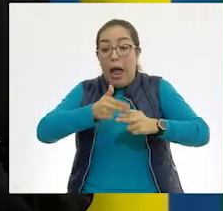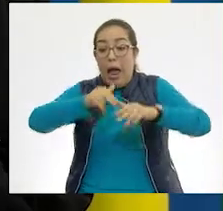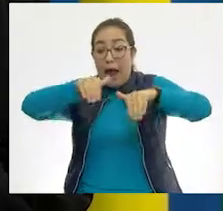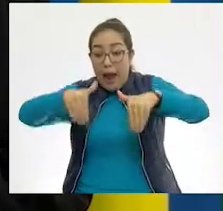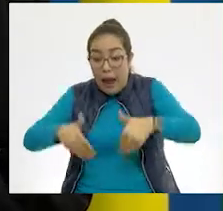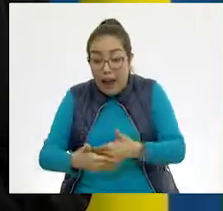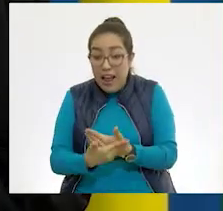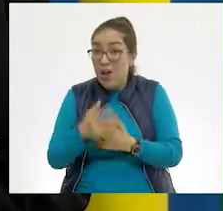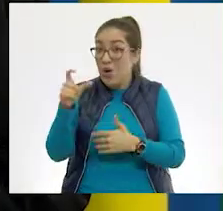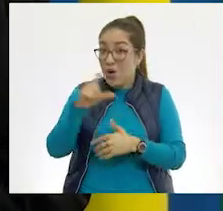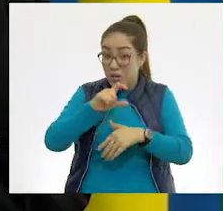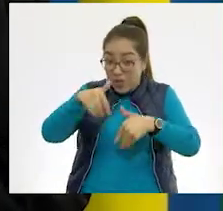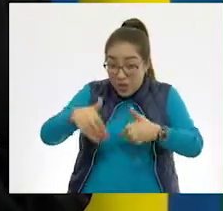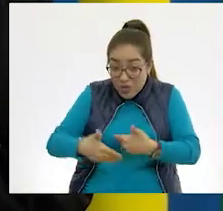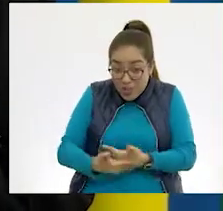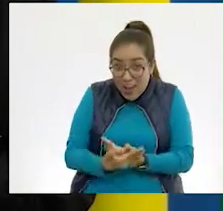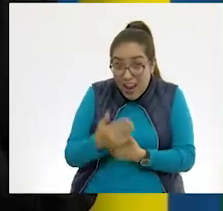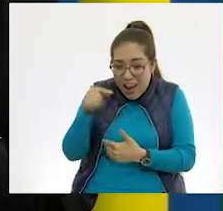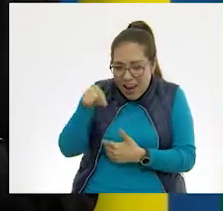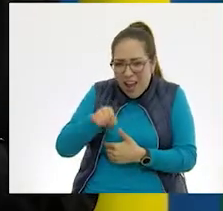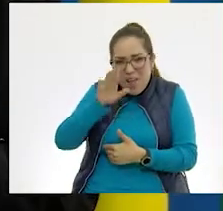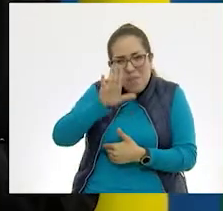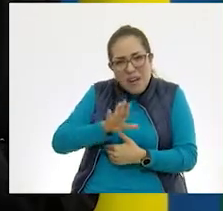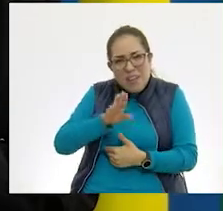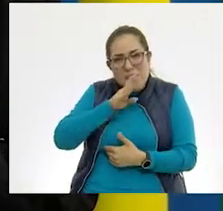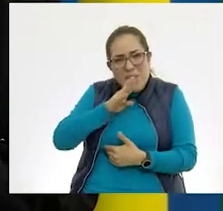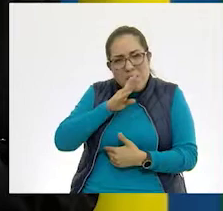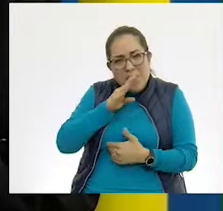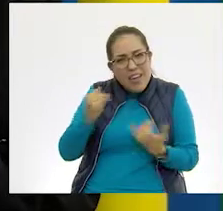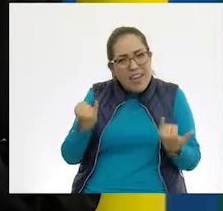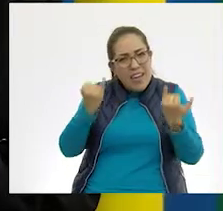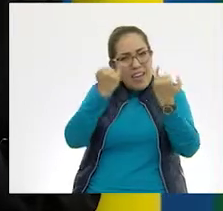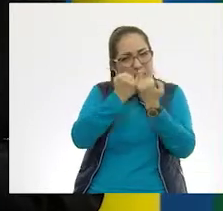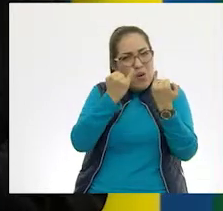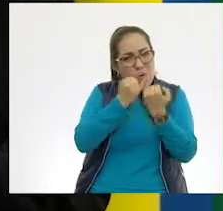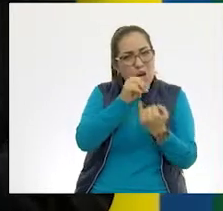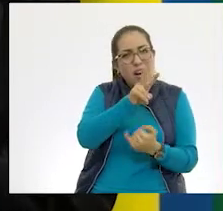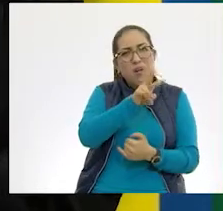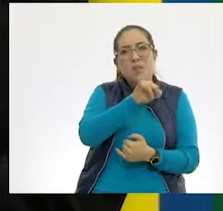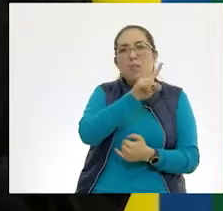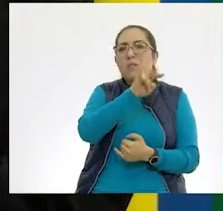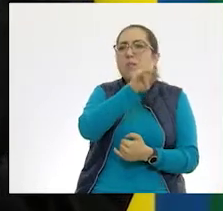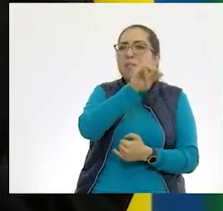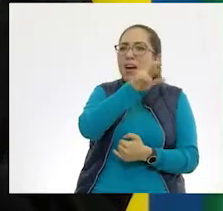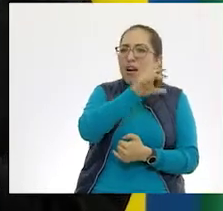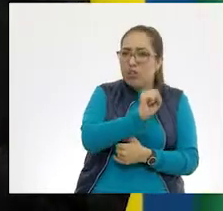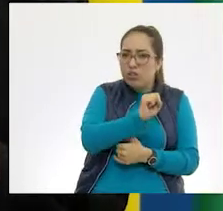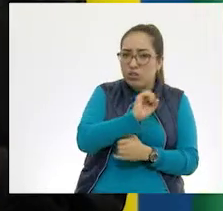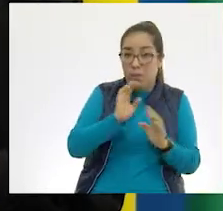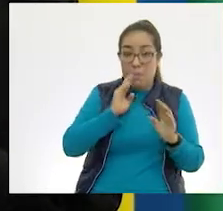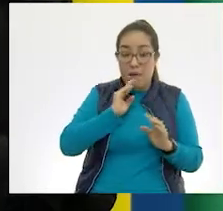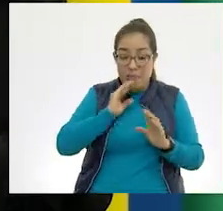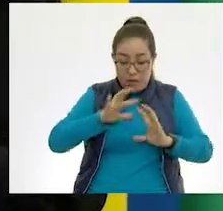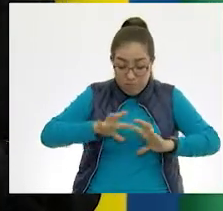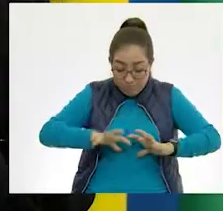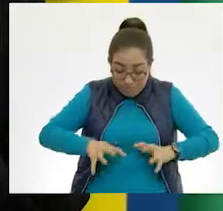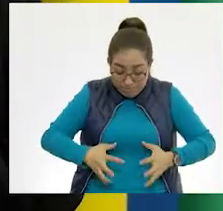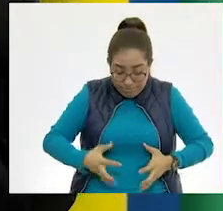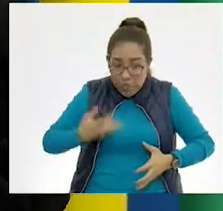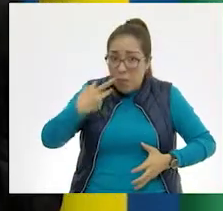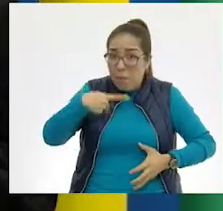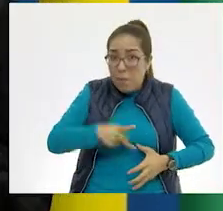da la impresión de que nacen de su madre de la misma forma que un animal vivíparo, pero se